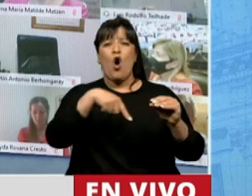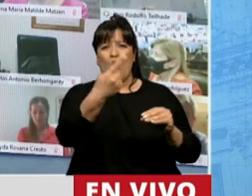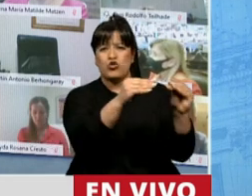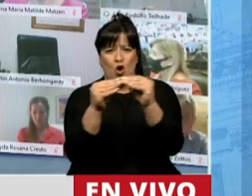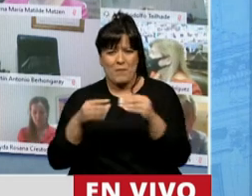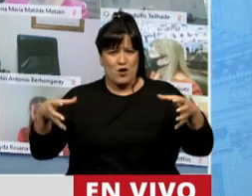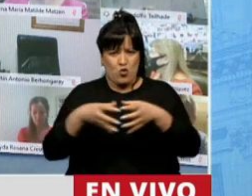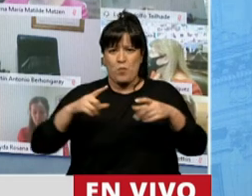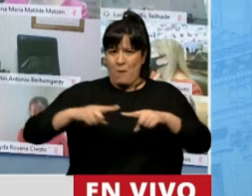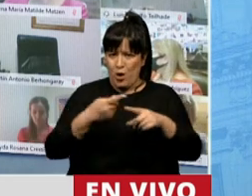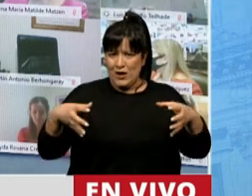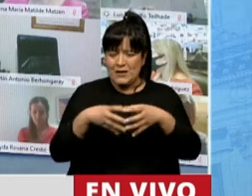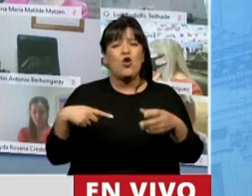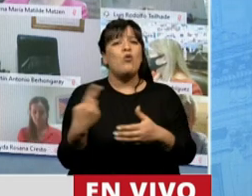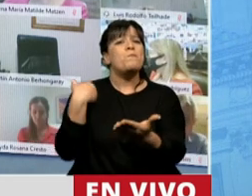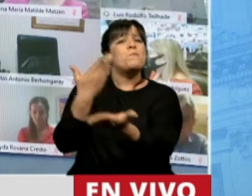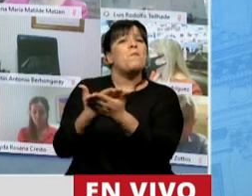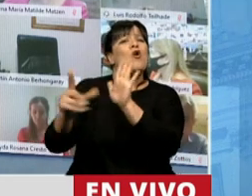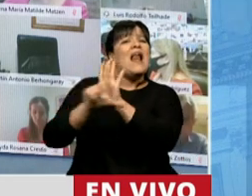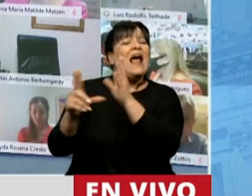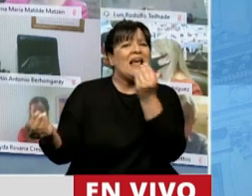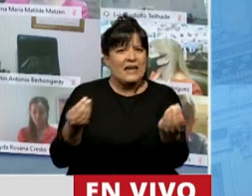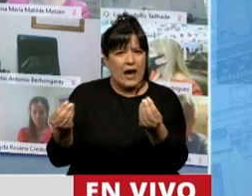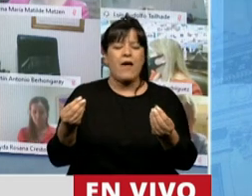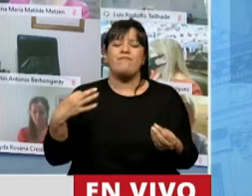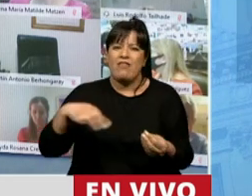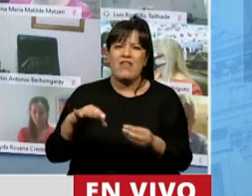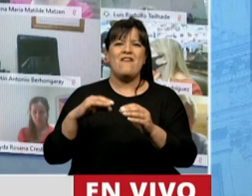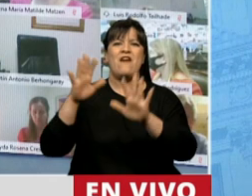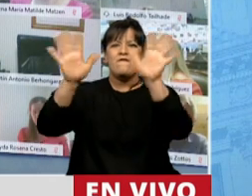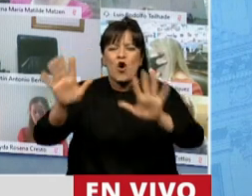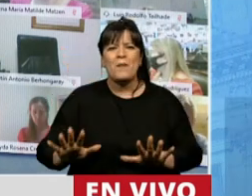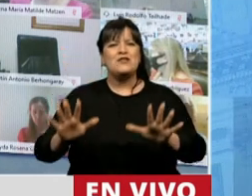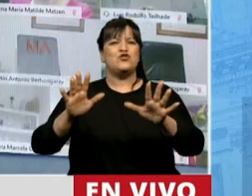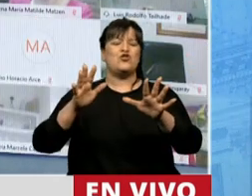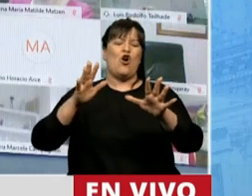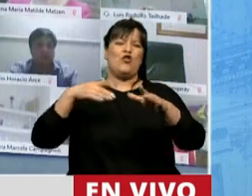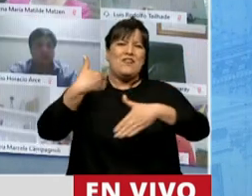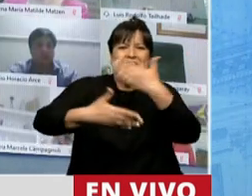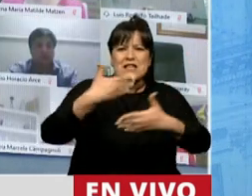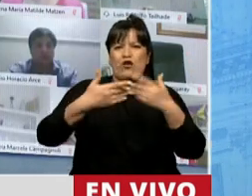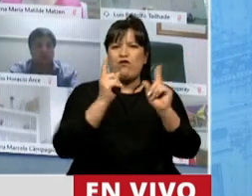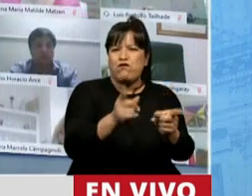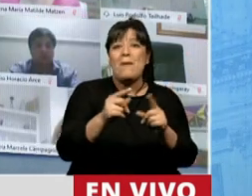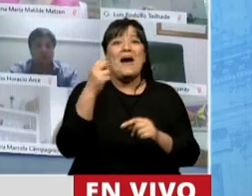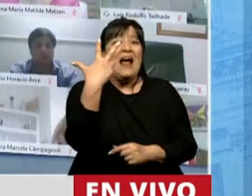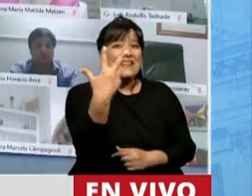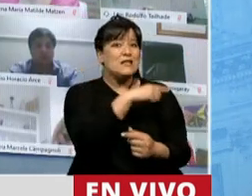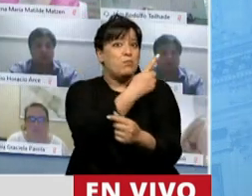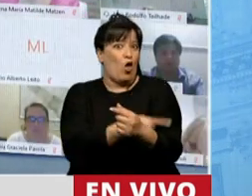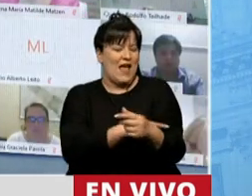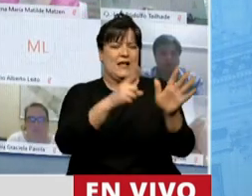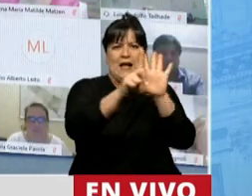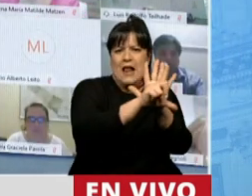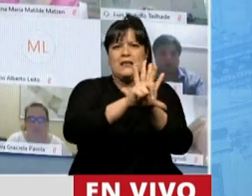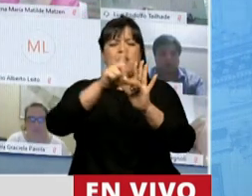interbloque proponemos que exista también formación en desarrollo sostenible y educación ambiental para los tres poderes del Estado para que